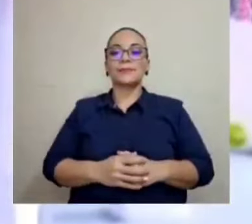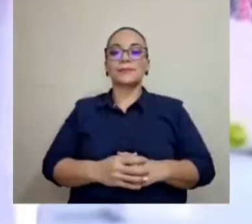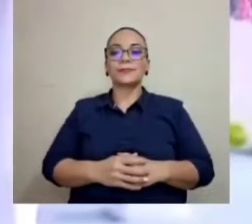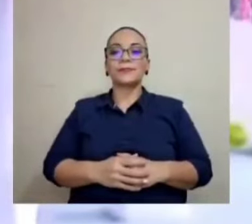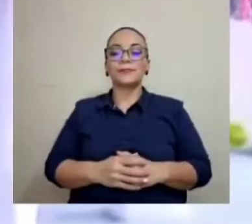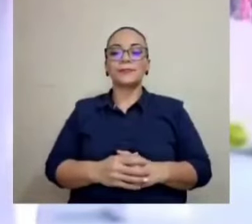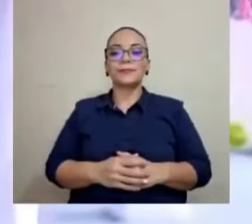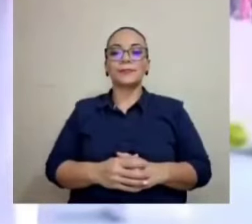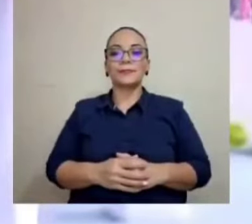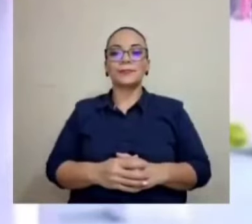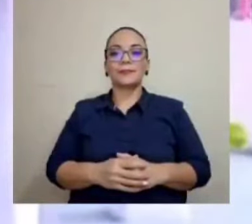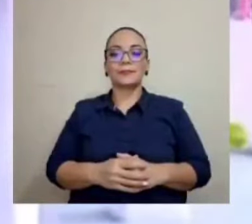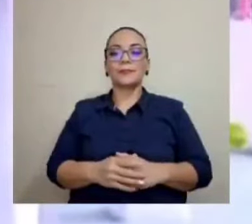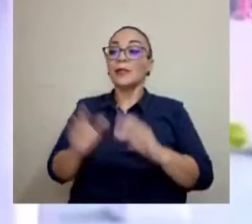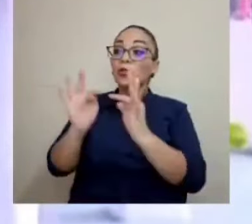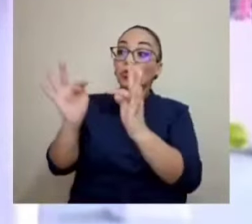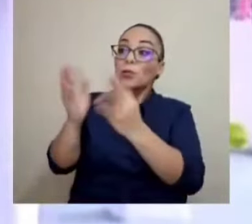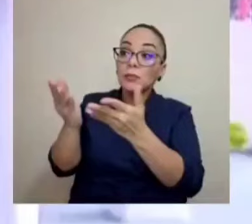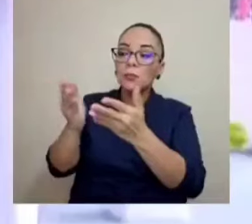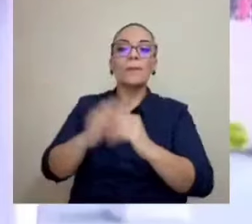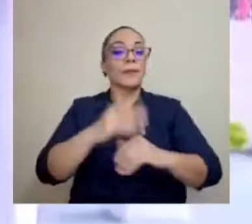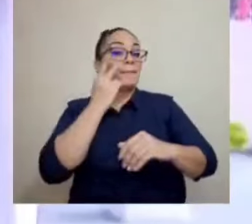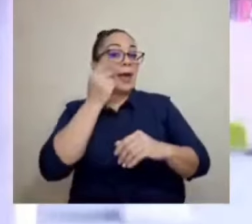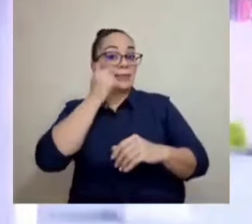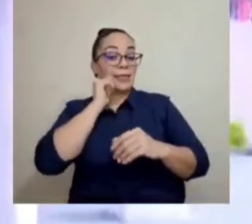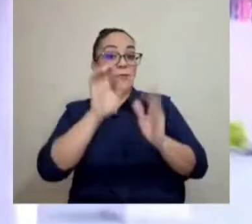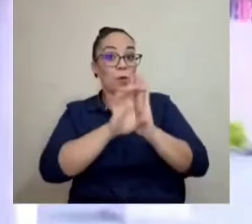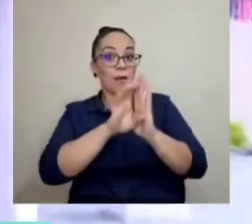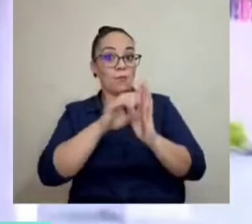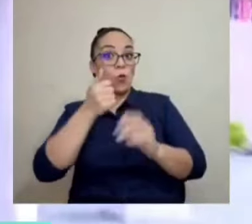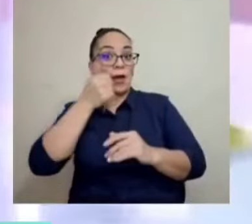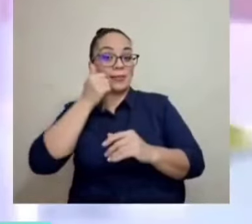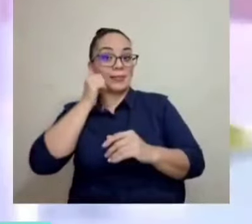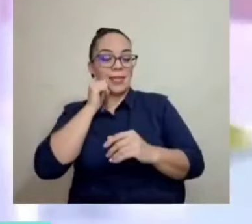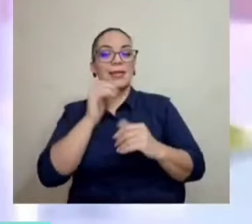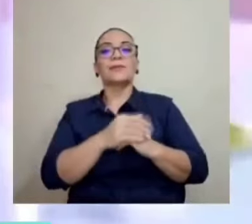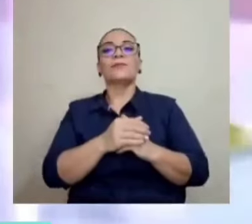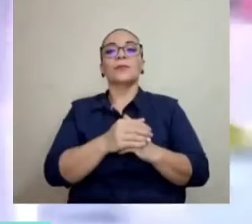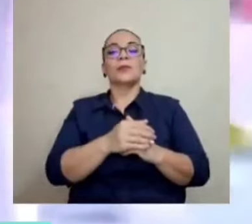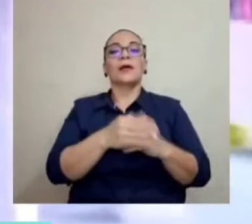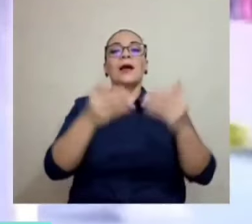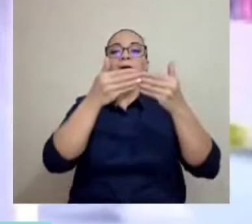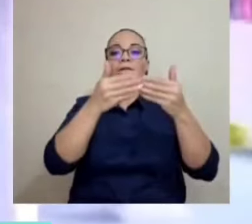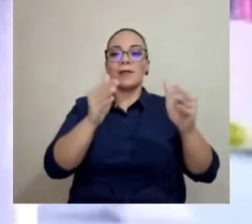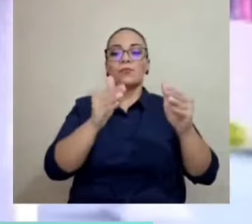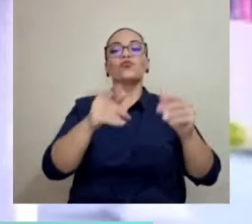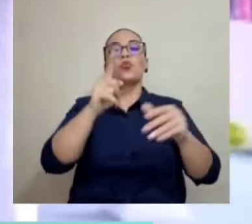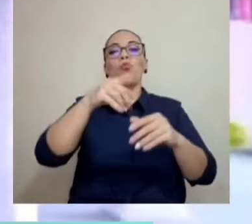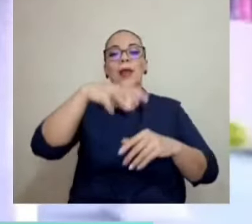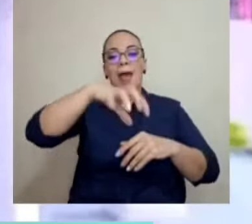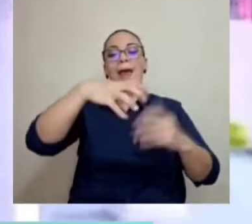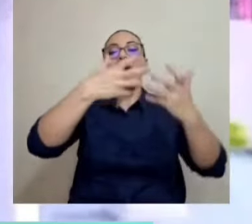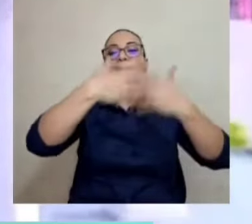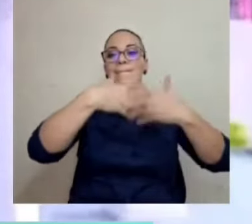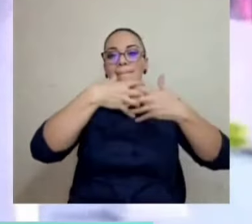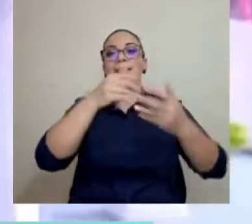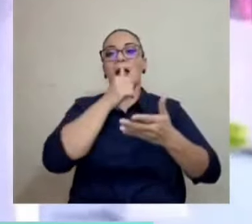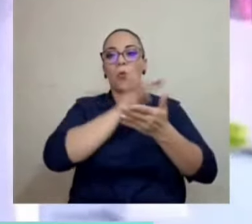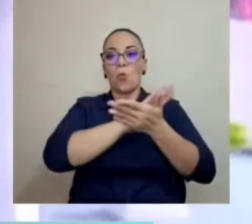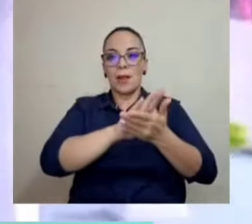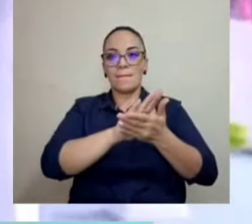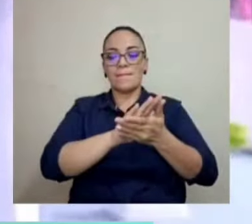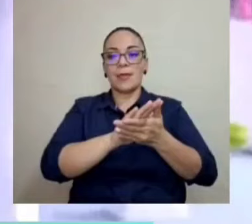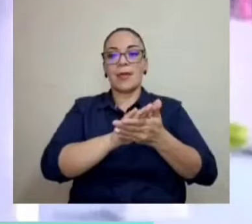¿El turismo? Sí, ayer, por ejemplo, o antier, estábamos en la inauguración de una planta potabilizadora de